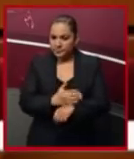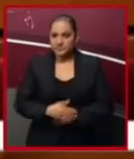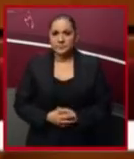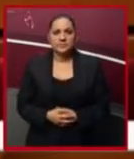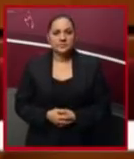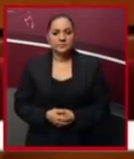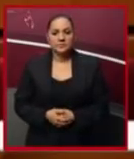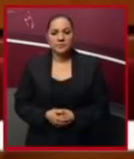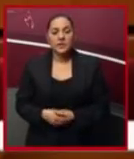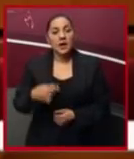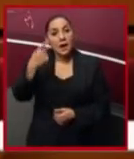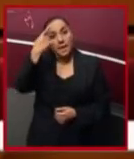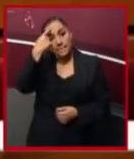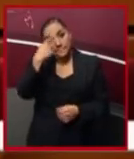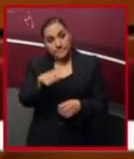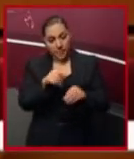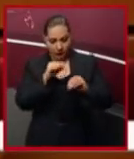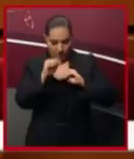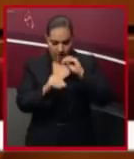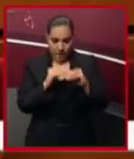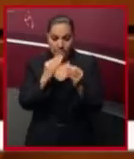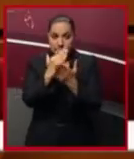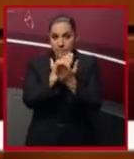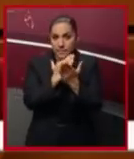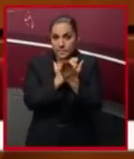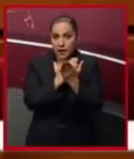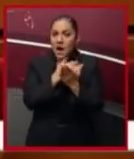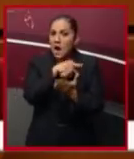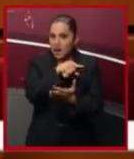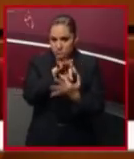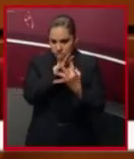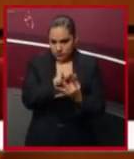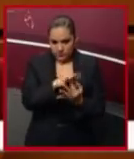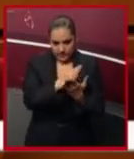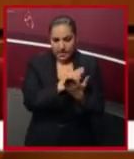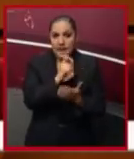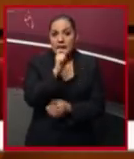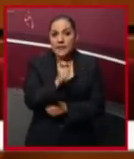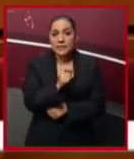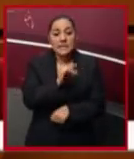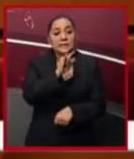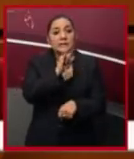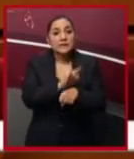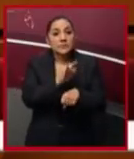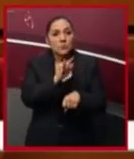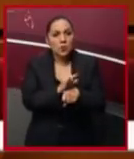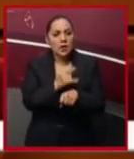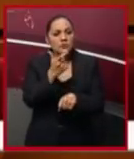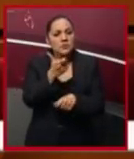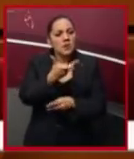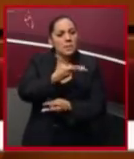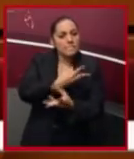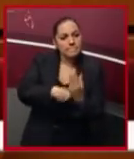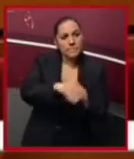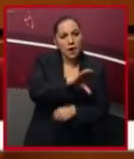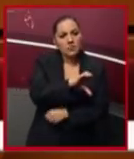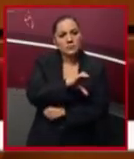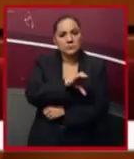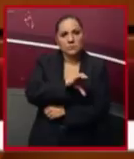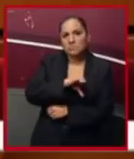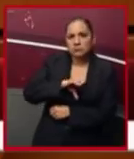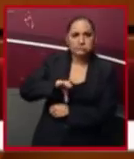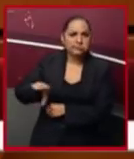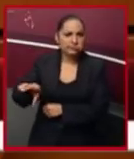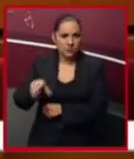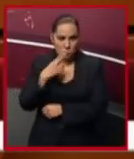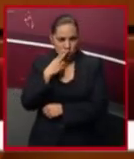Para integrar lo que se conoce como, cito textual, simulación de reintegro de recursos. Esta simulación